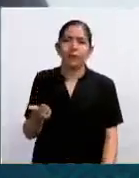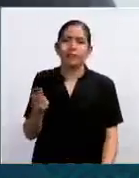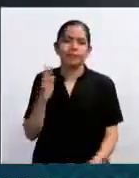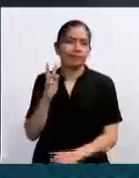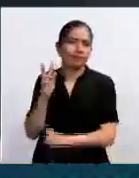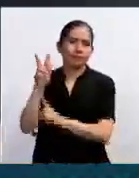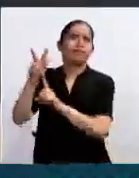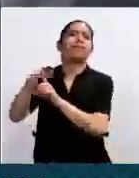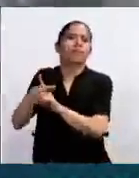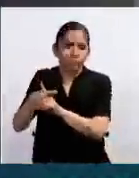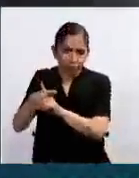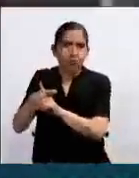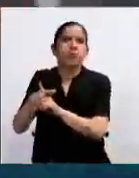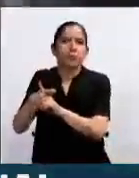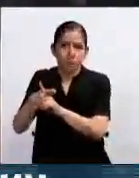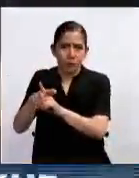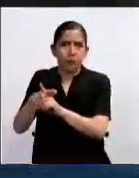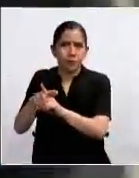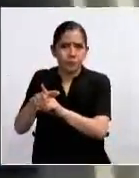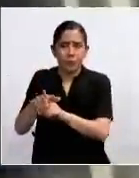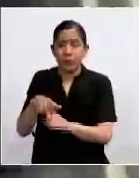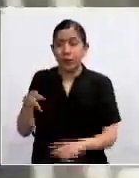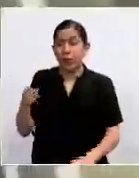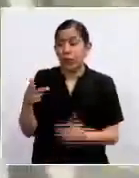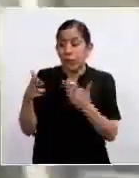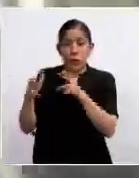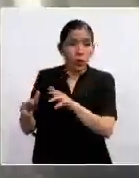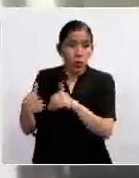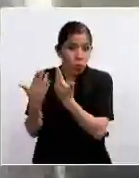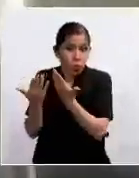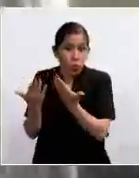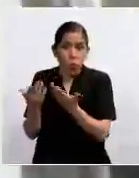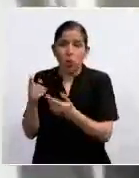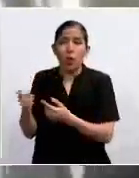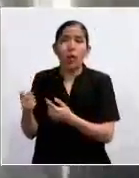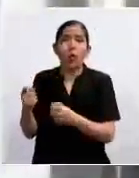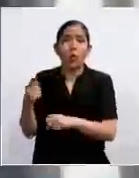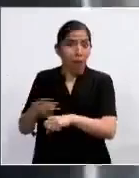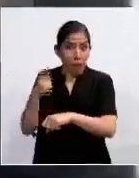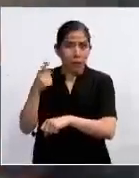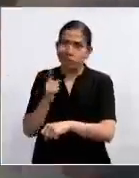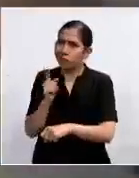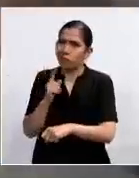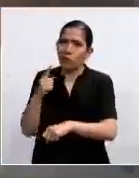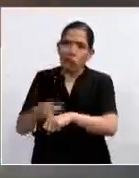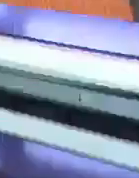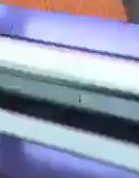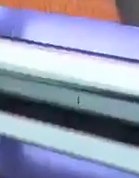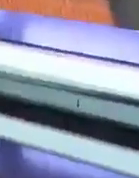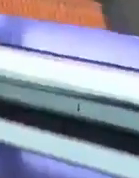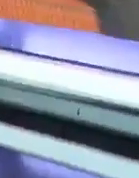procedió a agredirla sexualmente. Este hecho se había reiterado más de 2 veces.